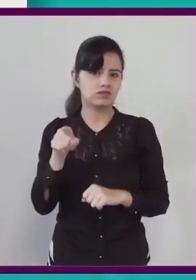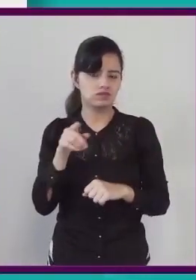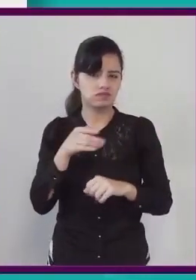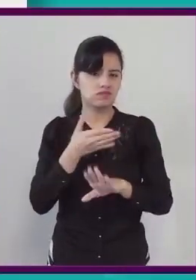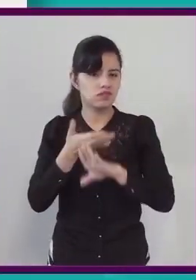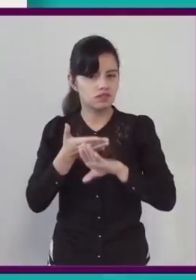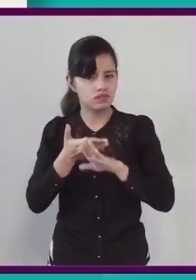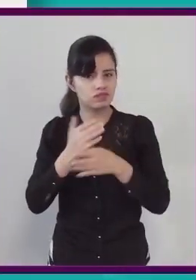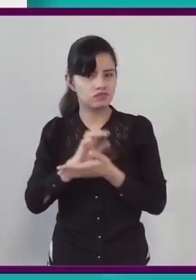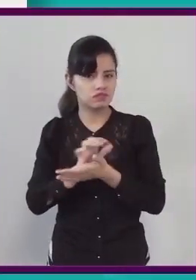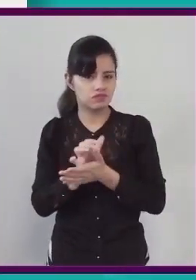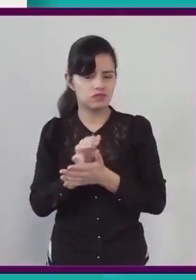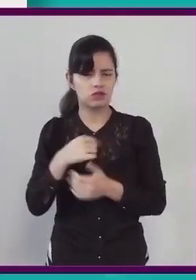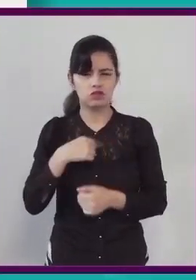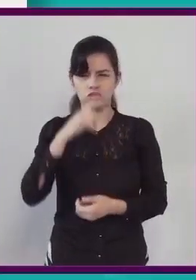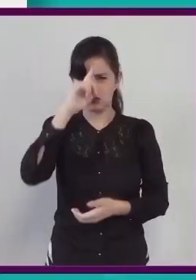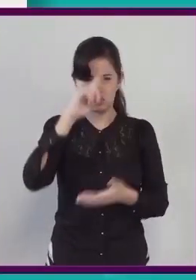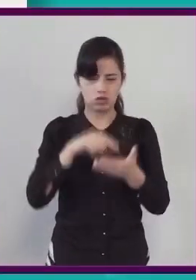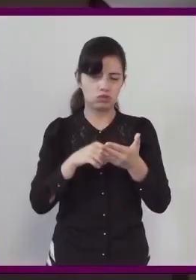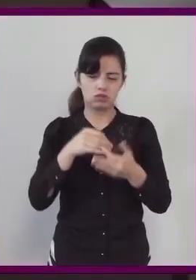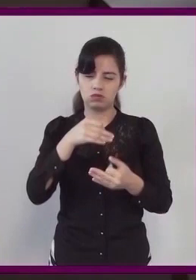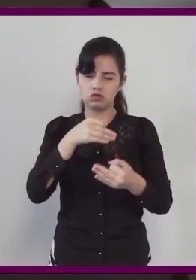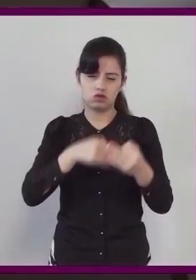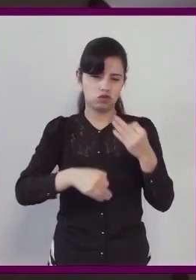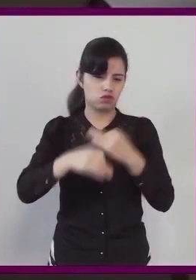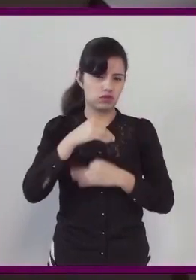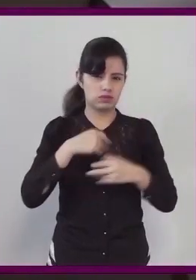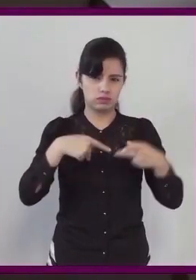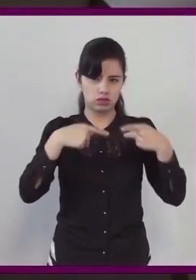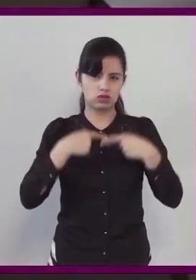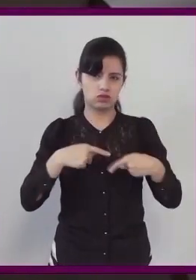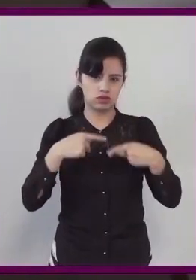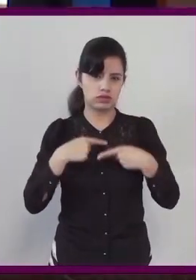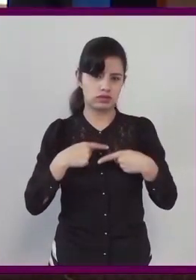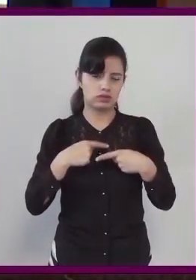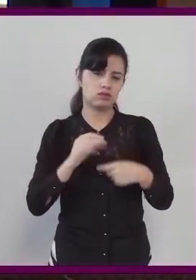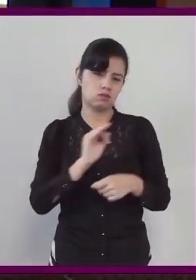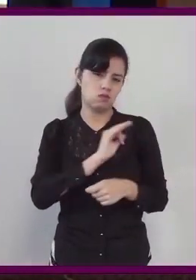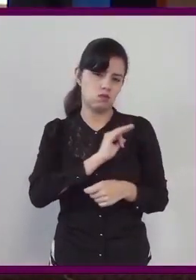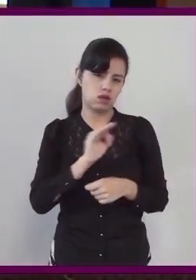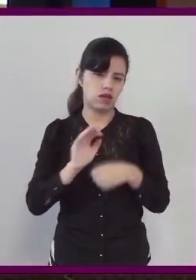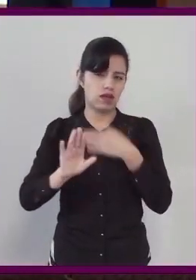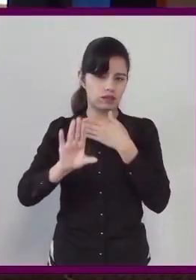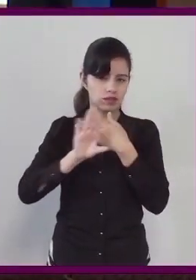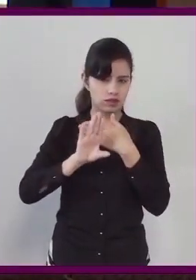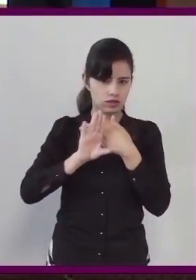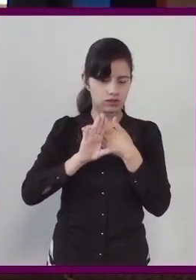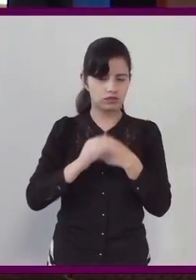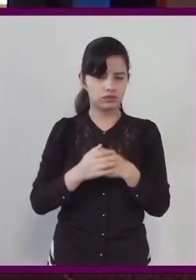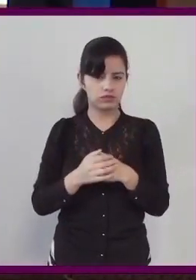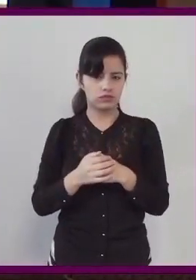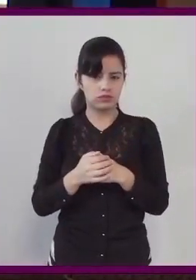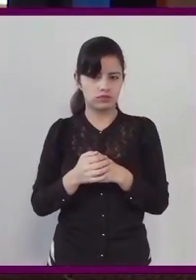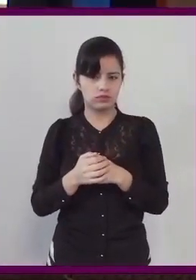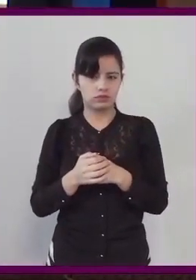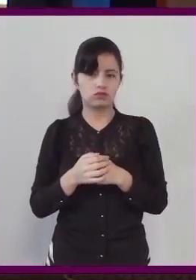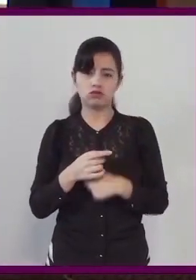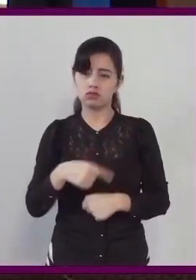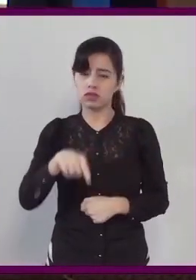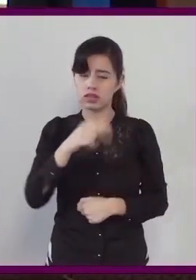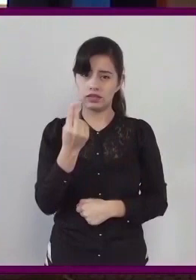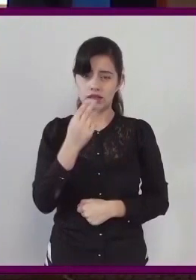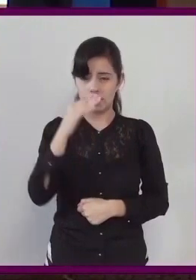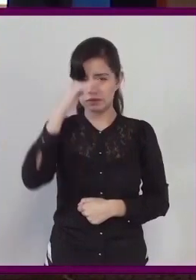todas las personas somos vulnerables, ¿no? Creo que hay que perpetuar la vulnerabilidad que